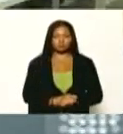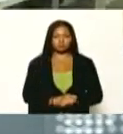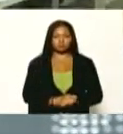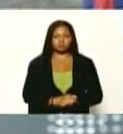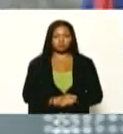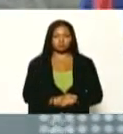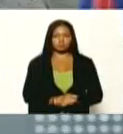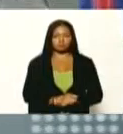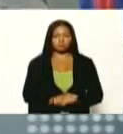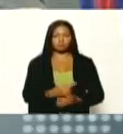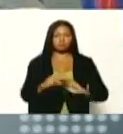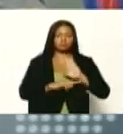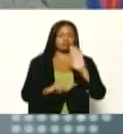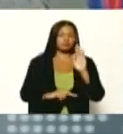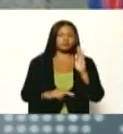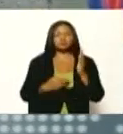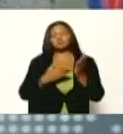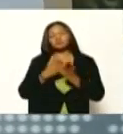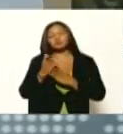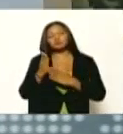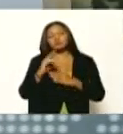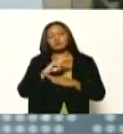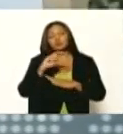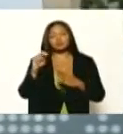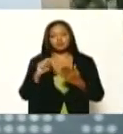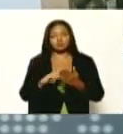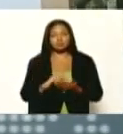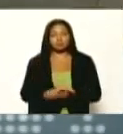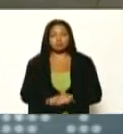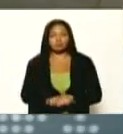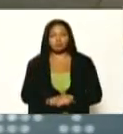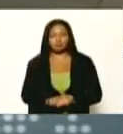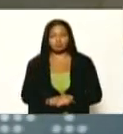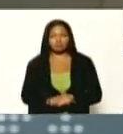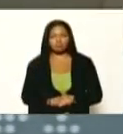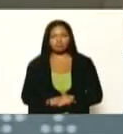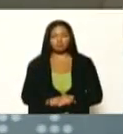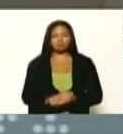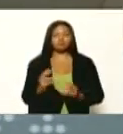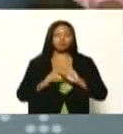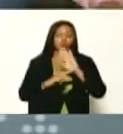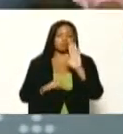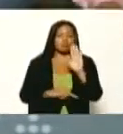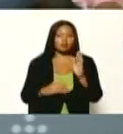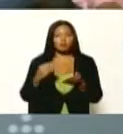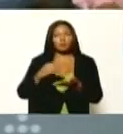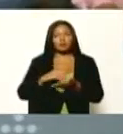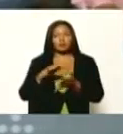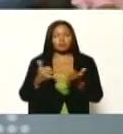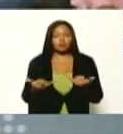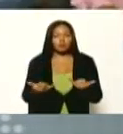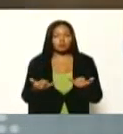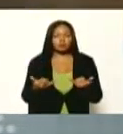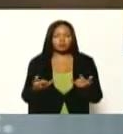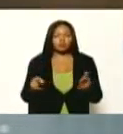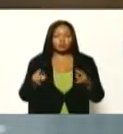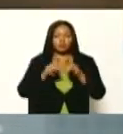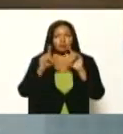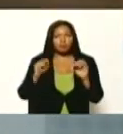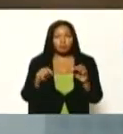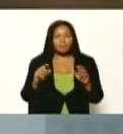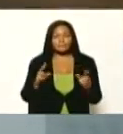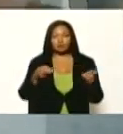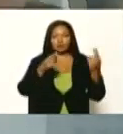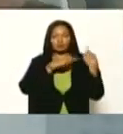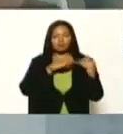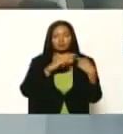en el reglamento y en la Dirección Nacional, normas, bueno, que establecen para el cargo